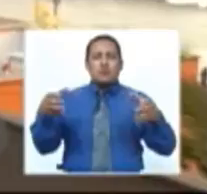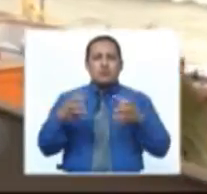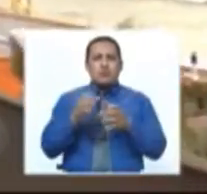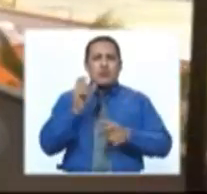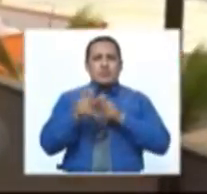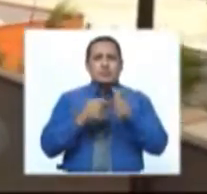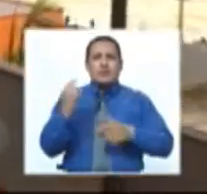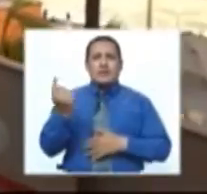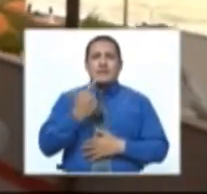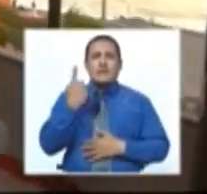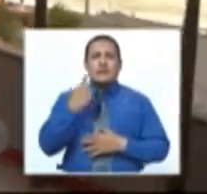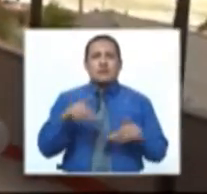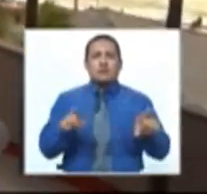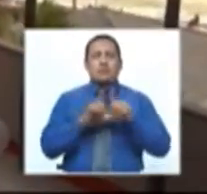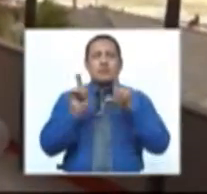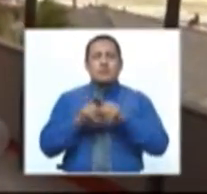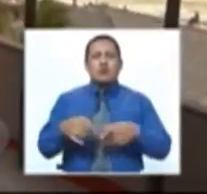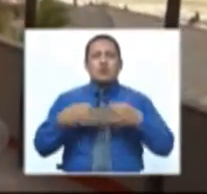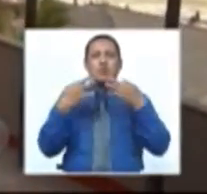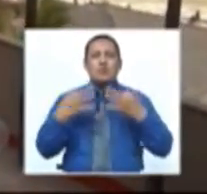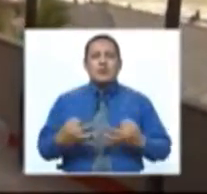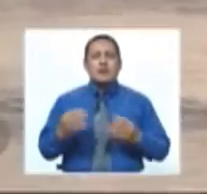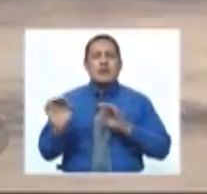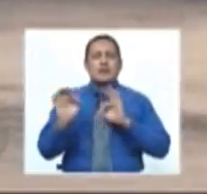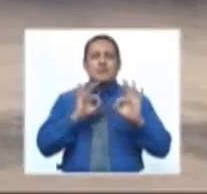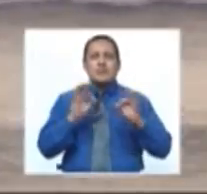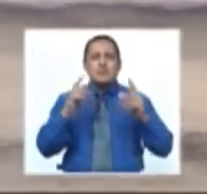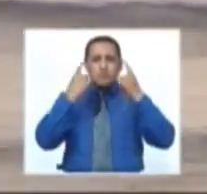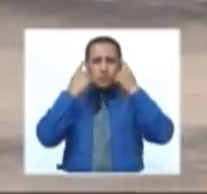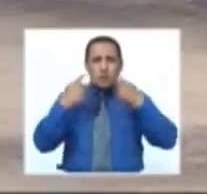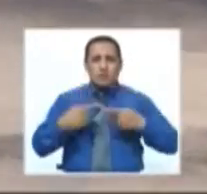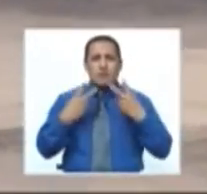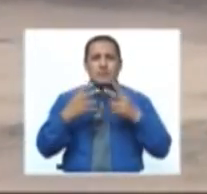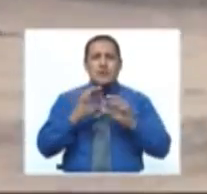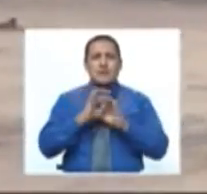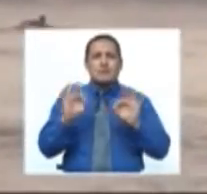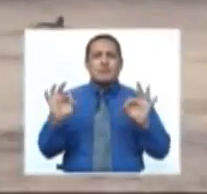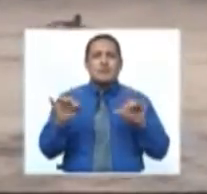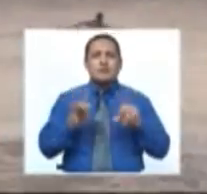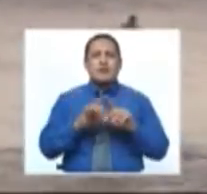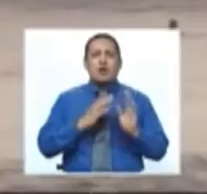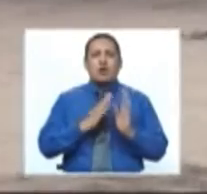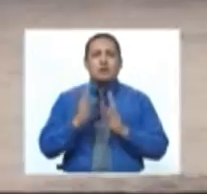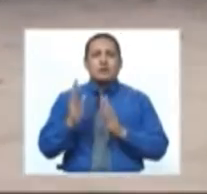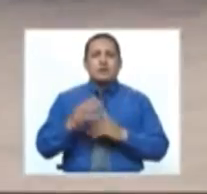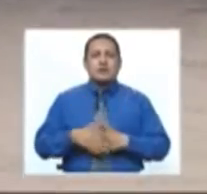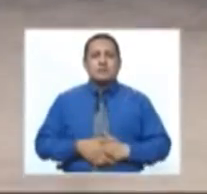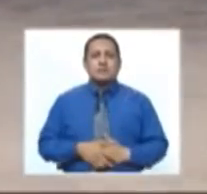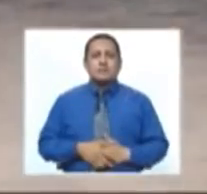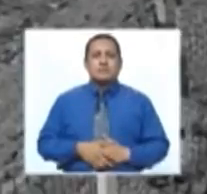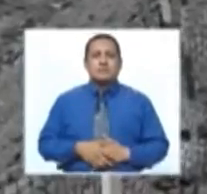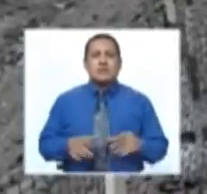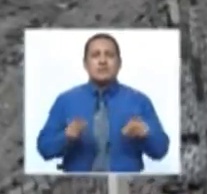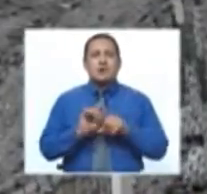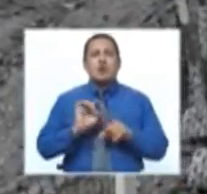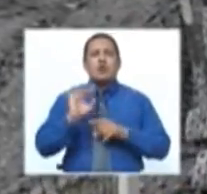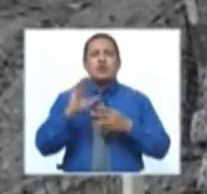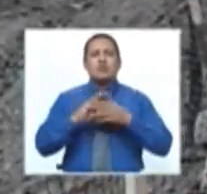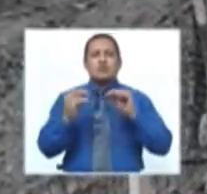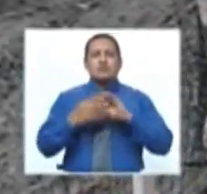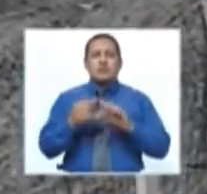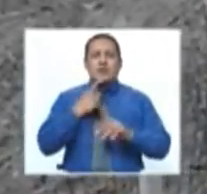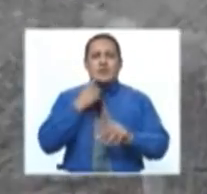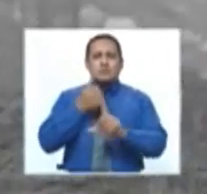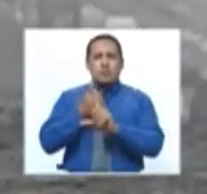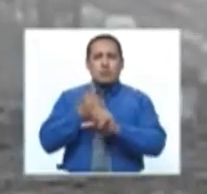de todos los usuarios, como el de cumplir las mínimas medidas de higiene y orden. Otra historia es